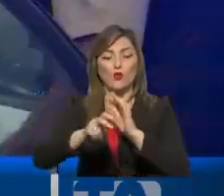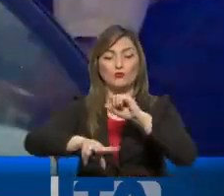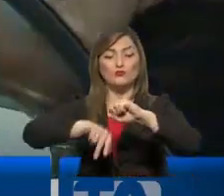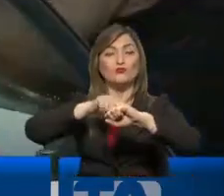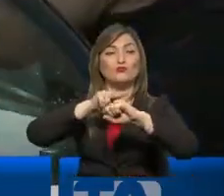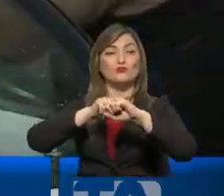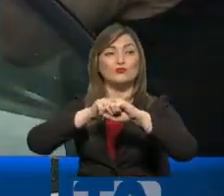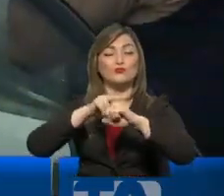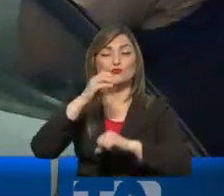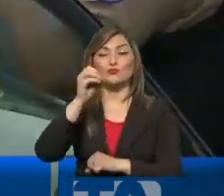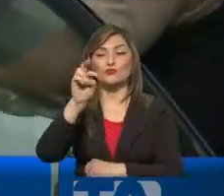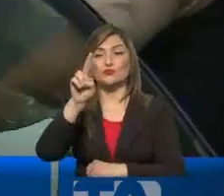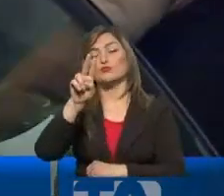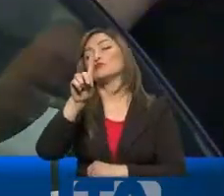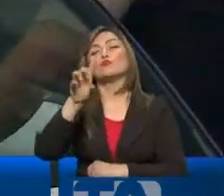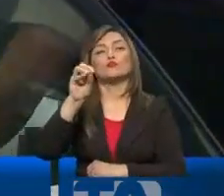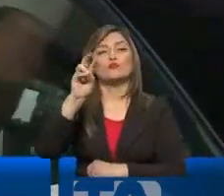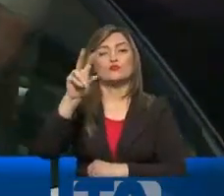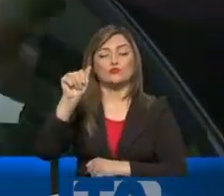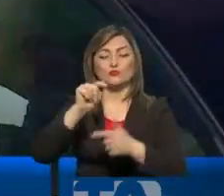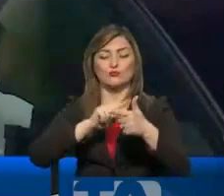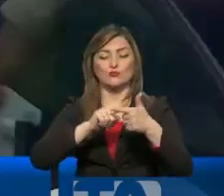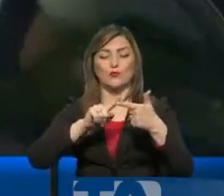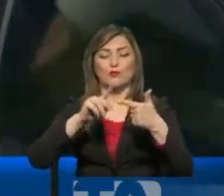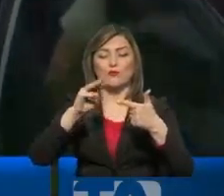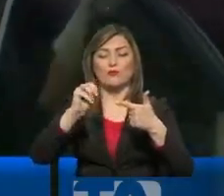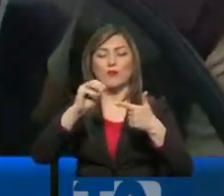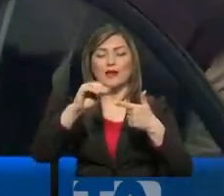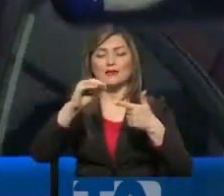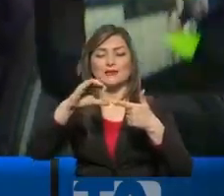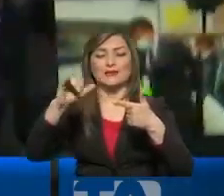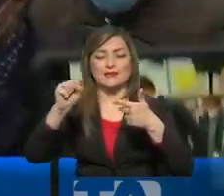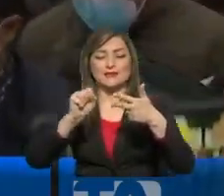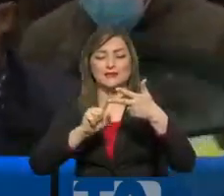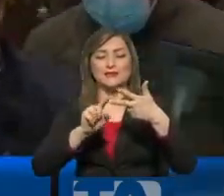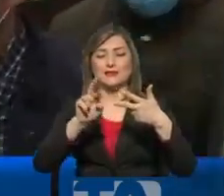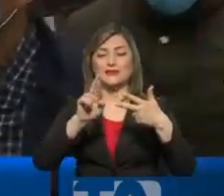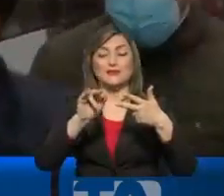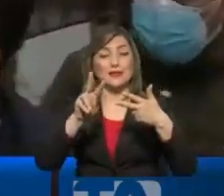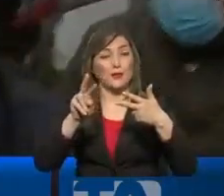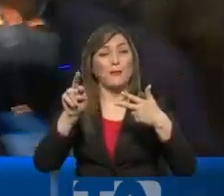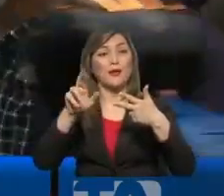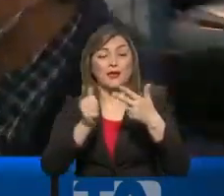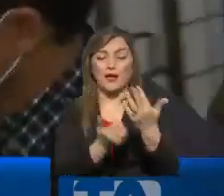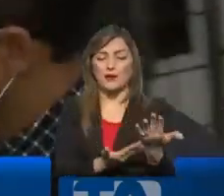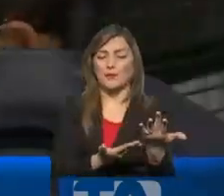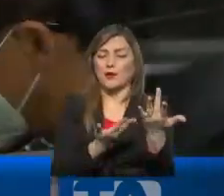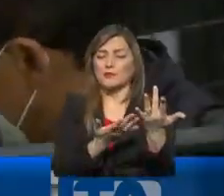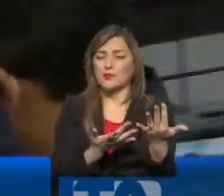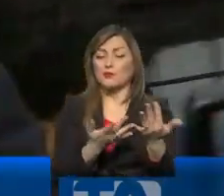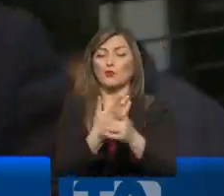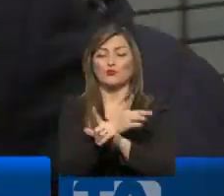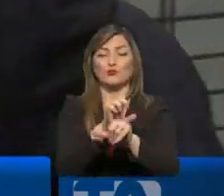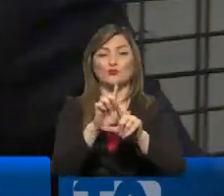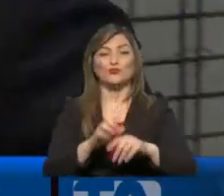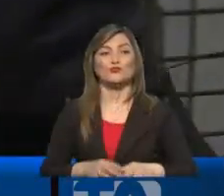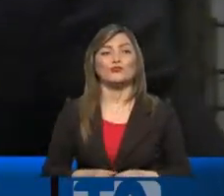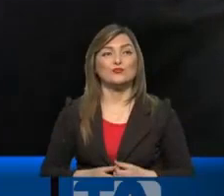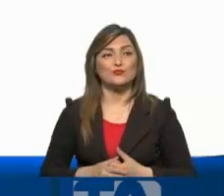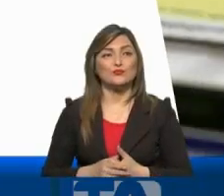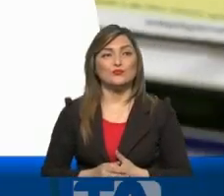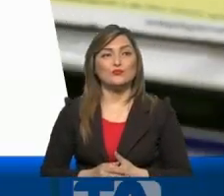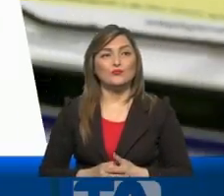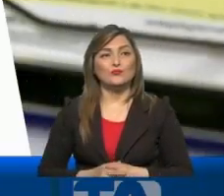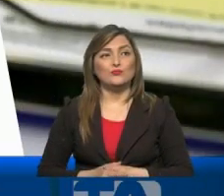nacionales Felipe Córdoba, Walter Macías y Luis Rivera, Carrión espera su libertad. Pero, ¿qué elementos le juegan en